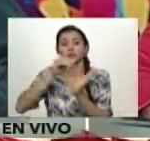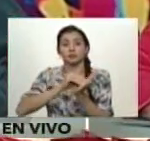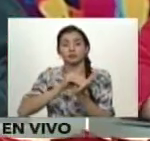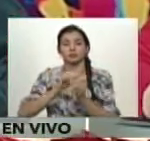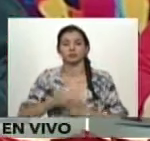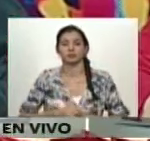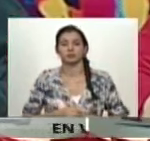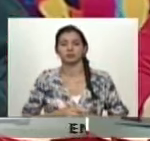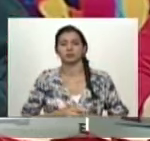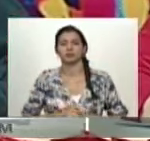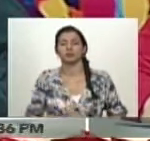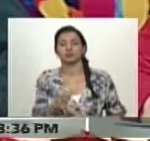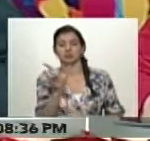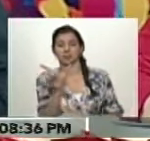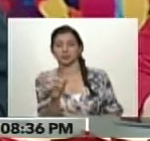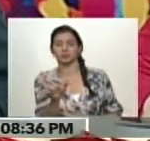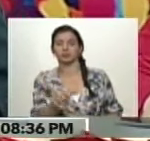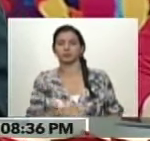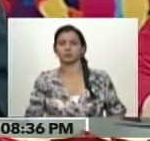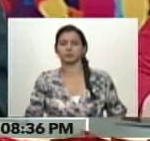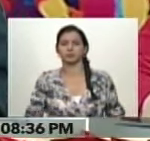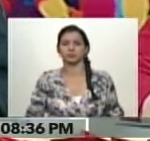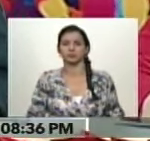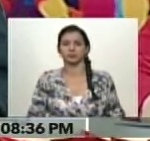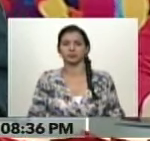del Partido Socialista Unido de Venezuela.